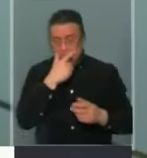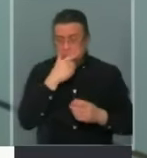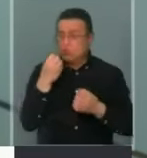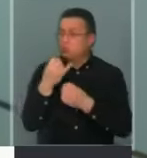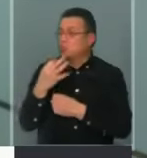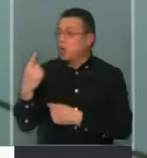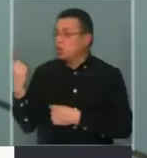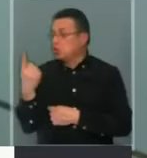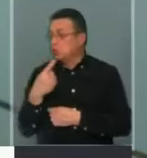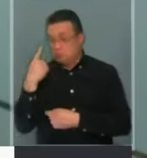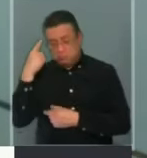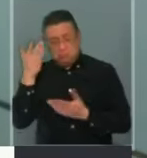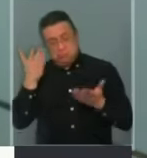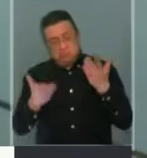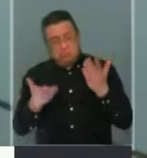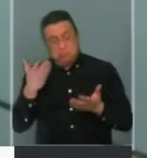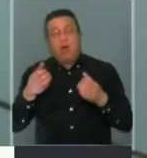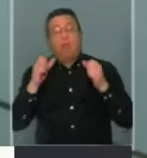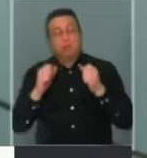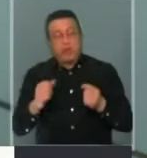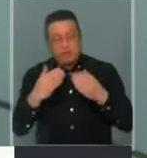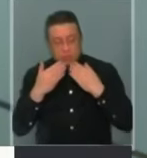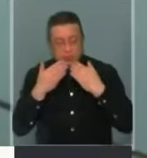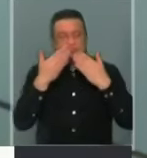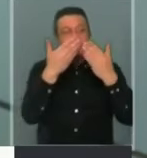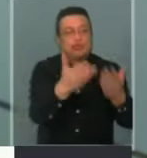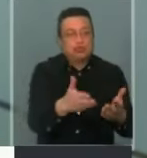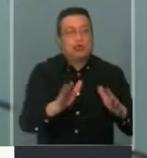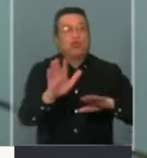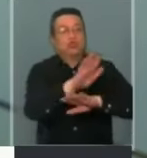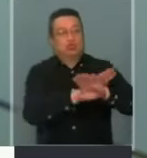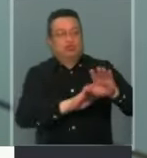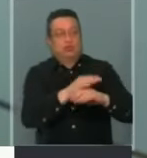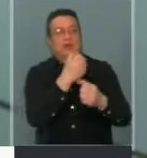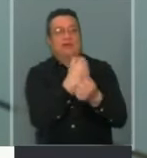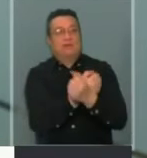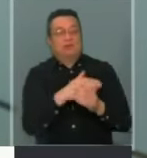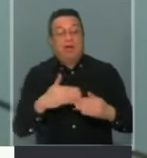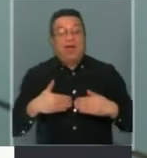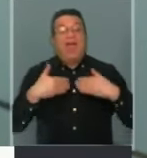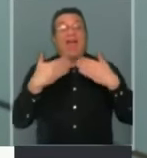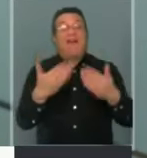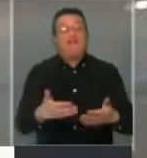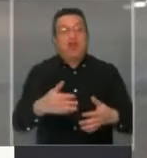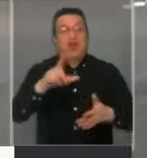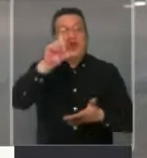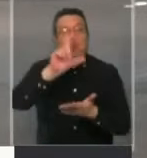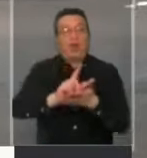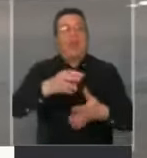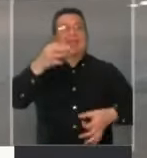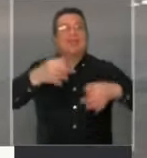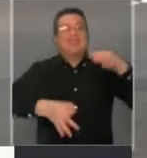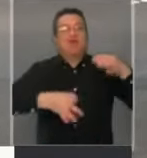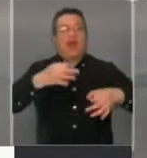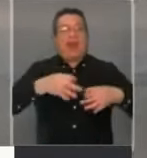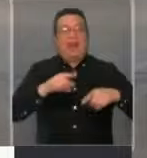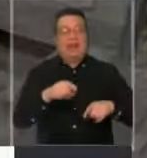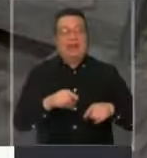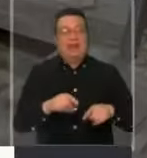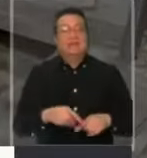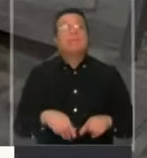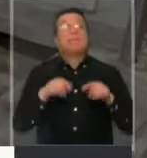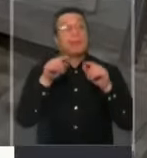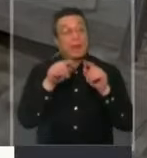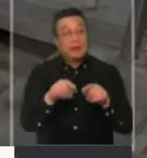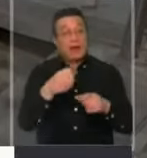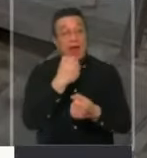personal, evalúe proporcionar un resguardo policial al exterior del Palacio de Tribunales. Carabineros de Chile indicó que están